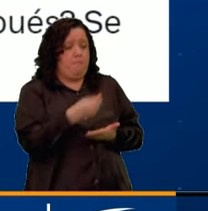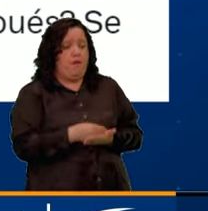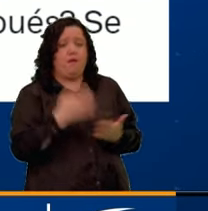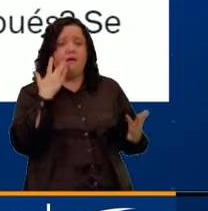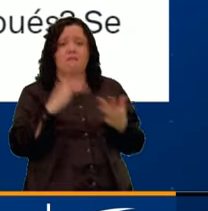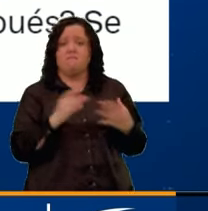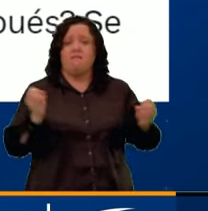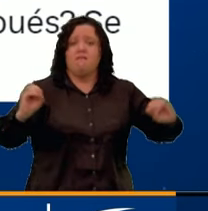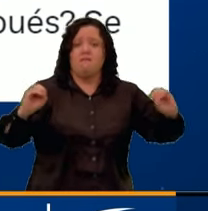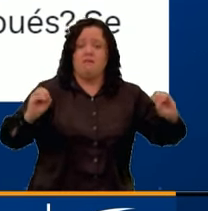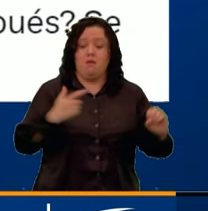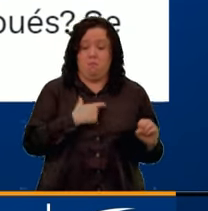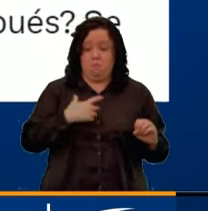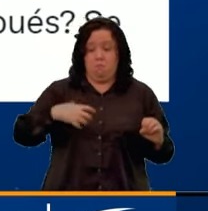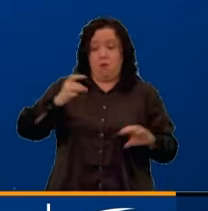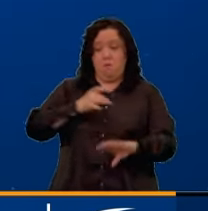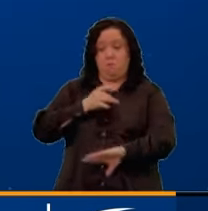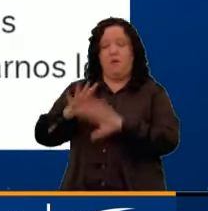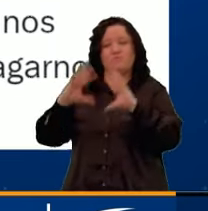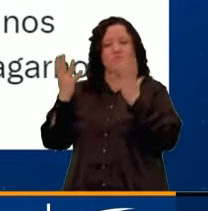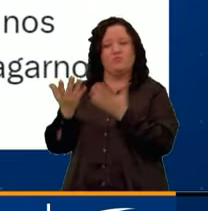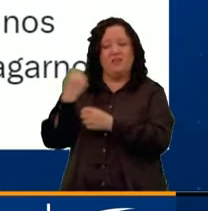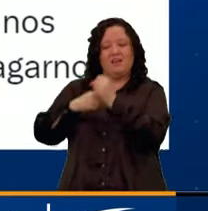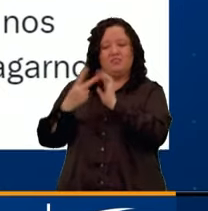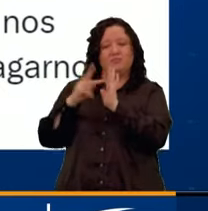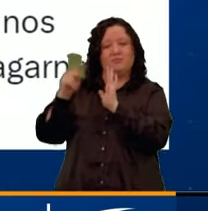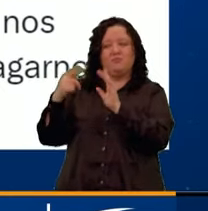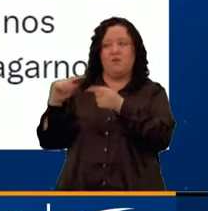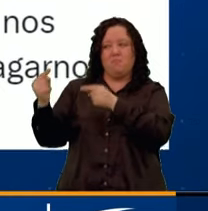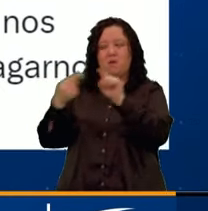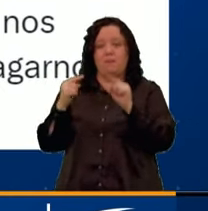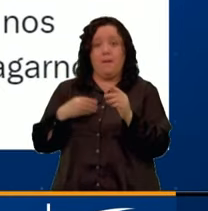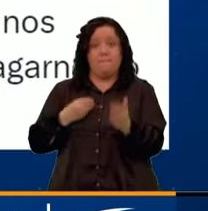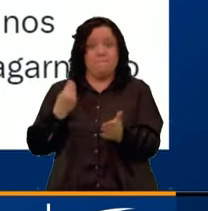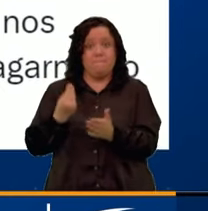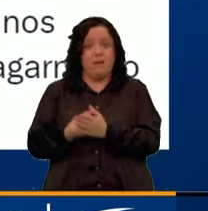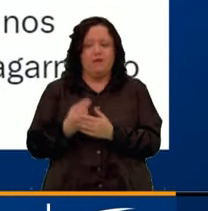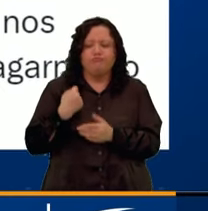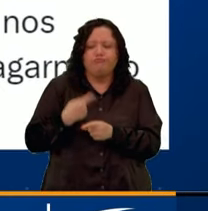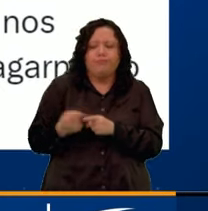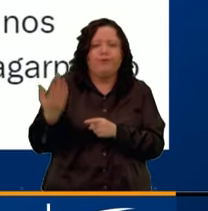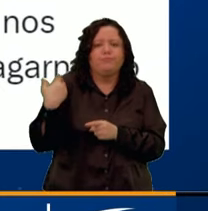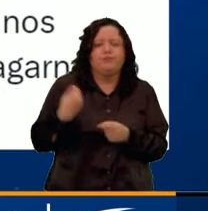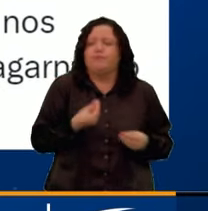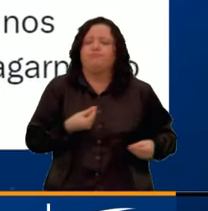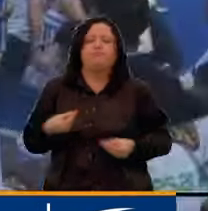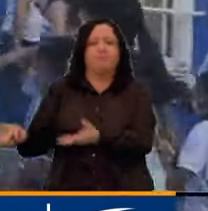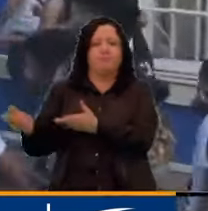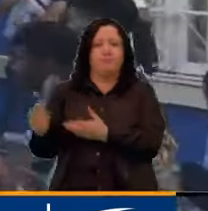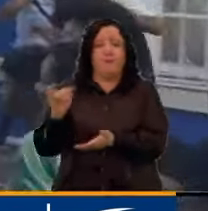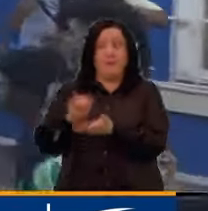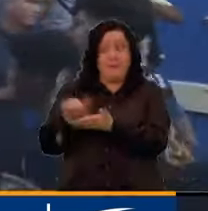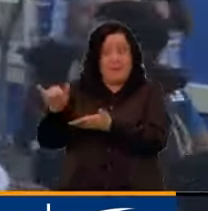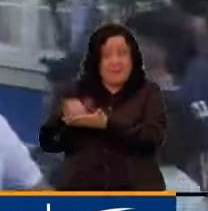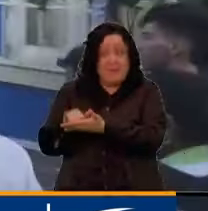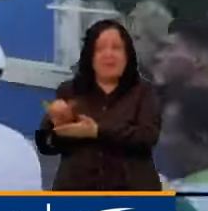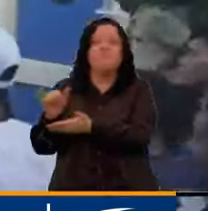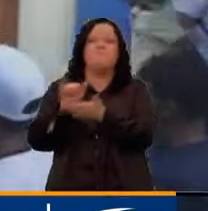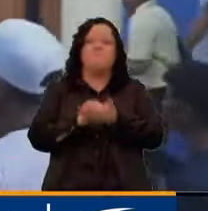corresponde por ganar medallas en los Juegos Mundiales del 2021. El pago llegó la semana pasada, pero como ellos, también están los